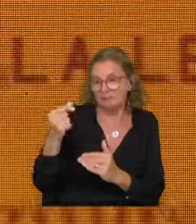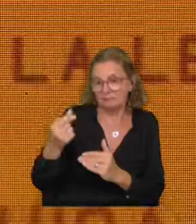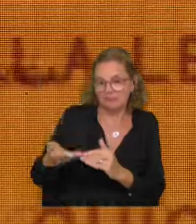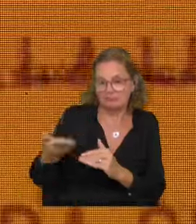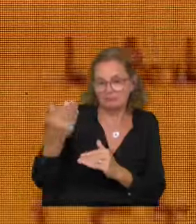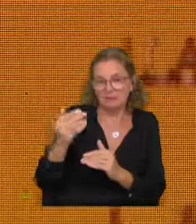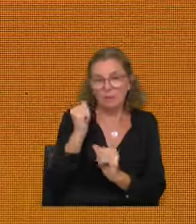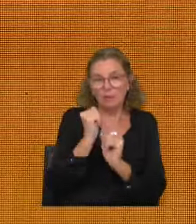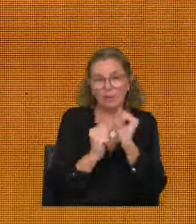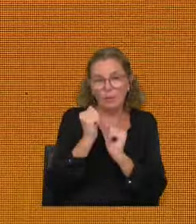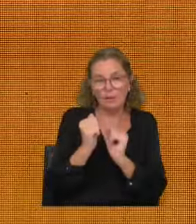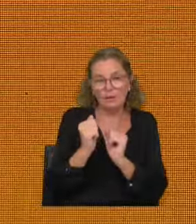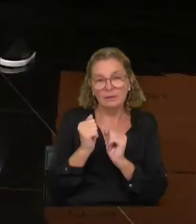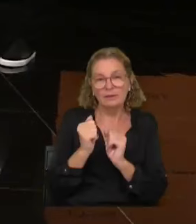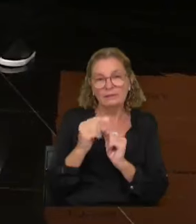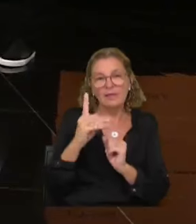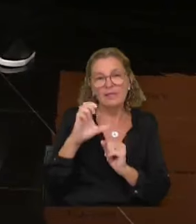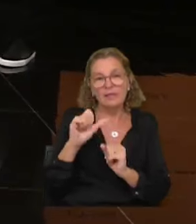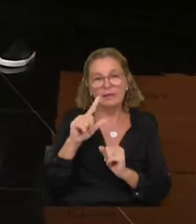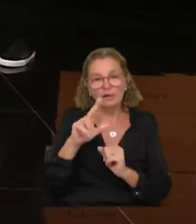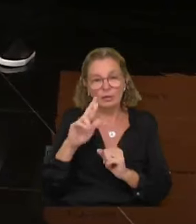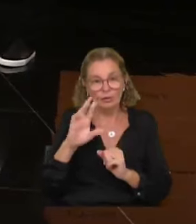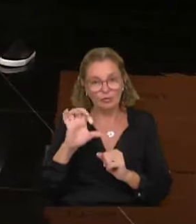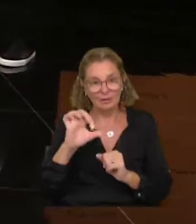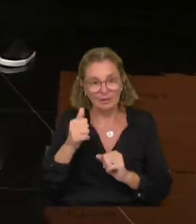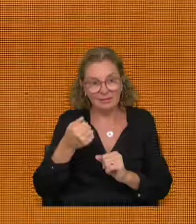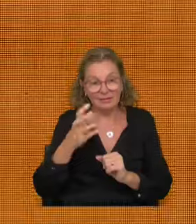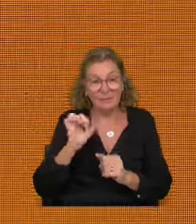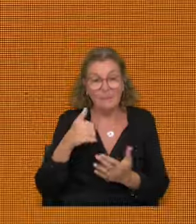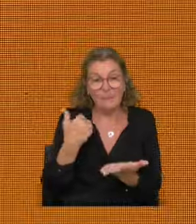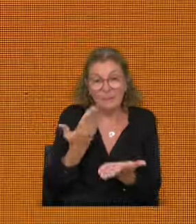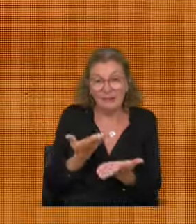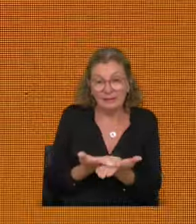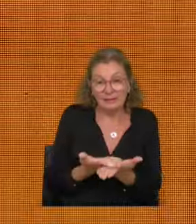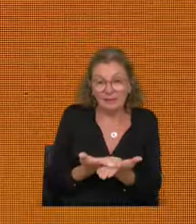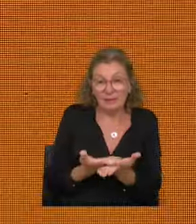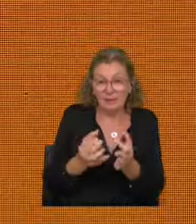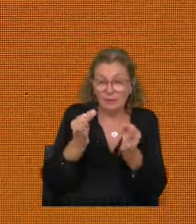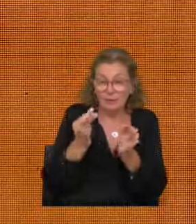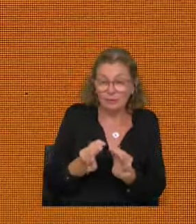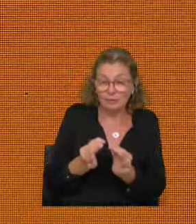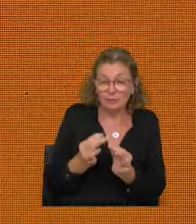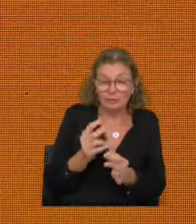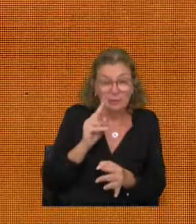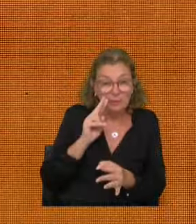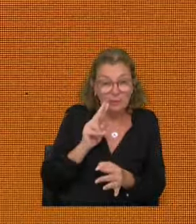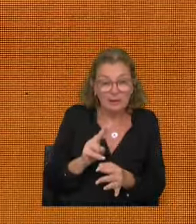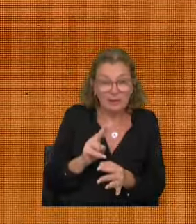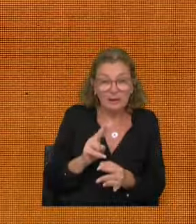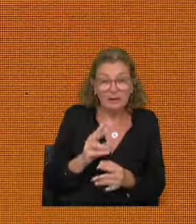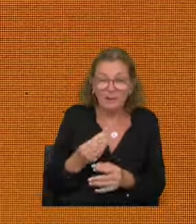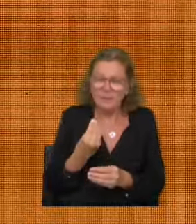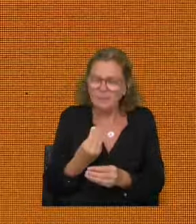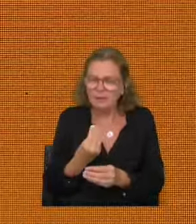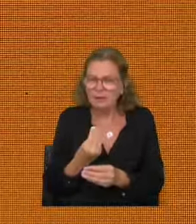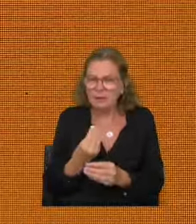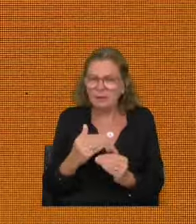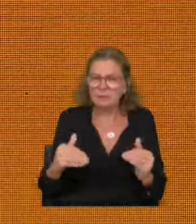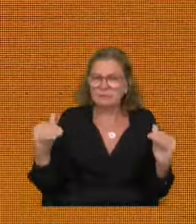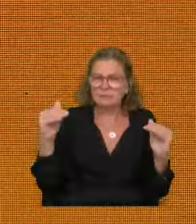el economista Mauricio de Rosa justamente planteaba en una nota de la diaria que si se mira lo que sucede con la